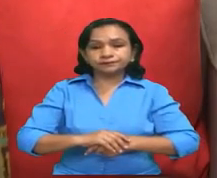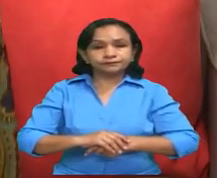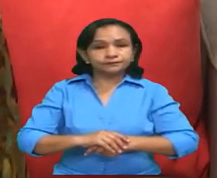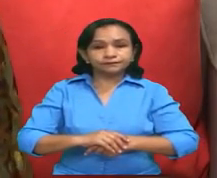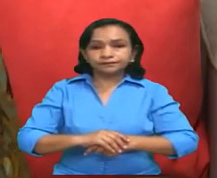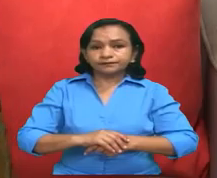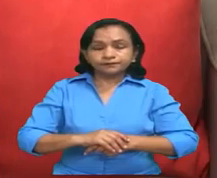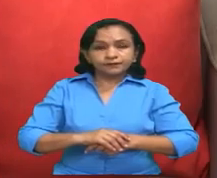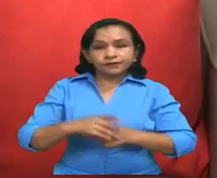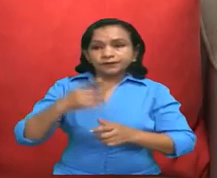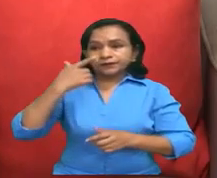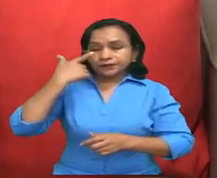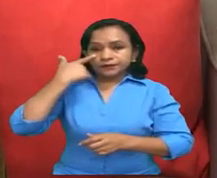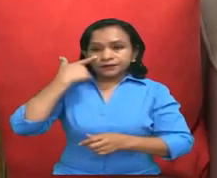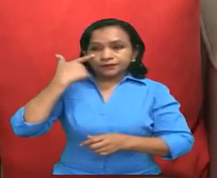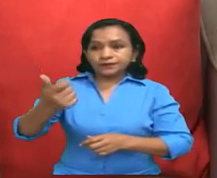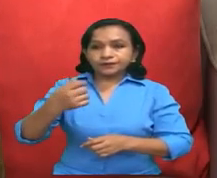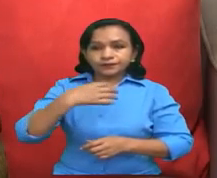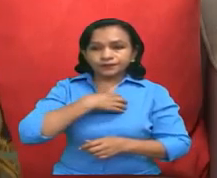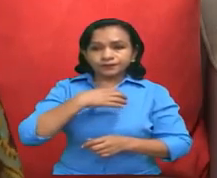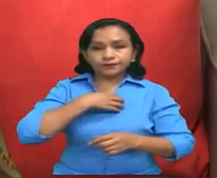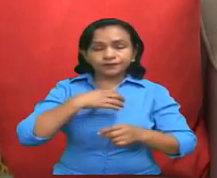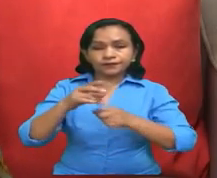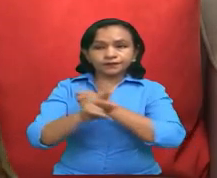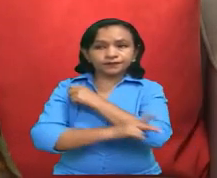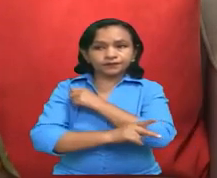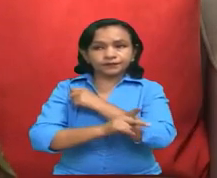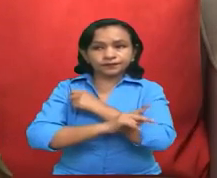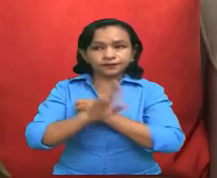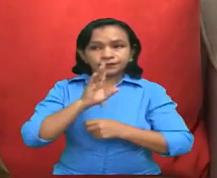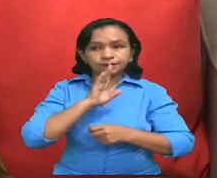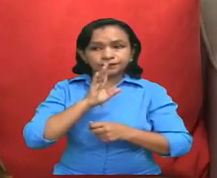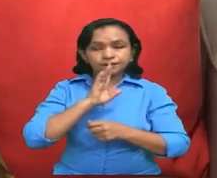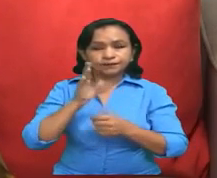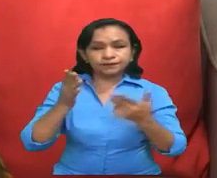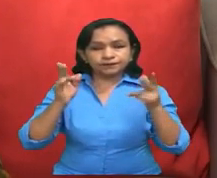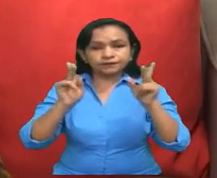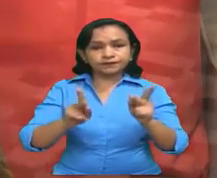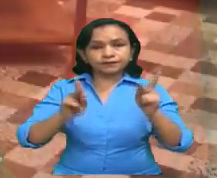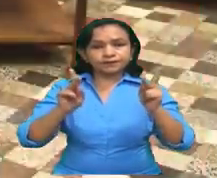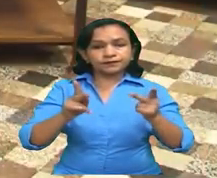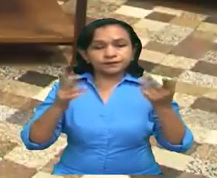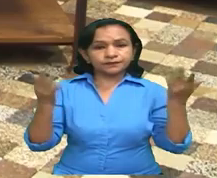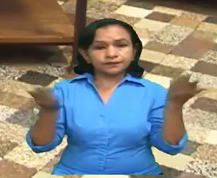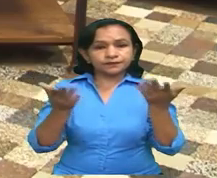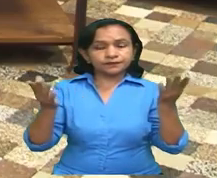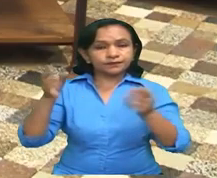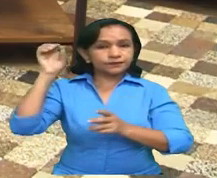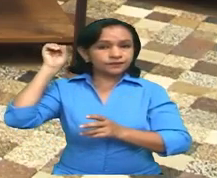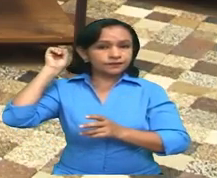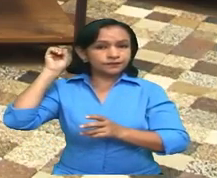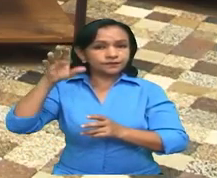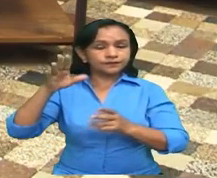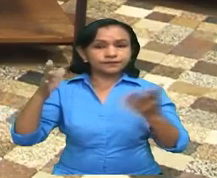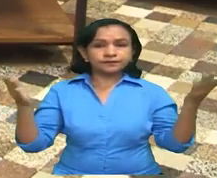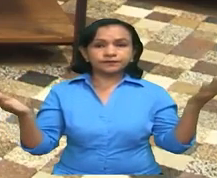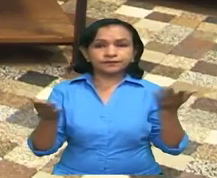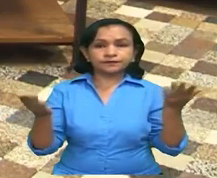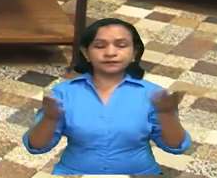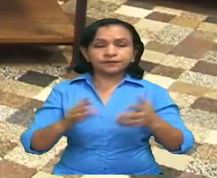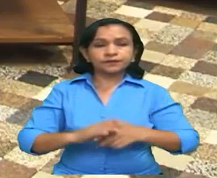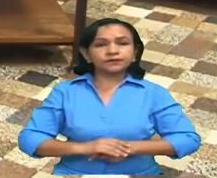Nicaragua, conocida como NICATUR, en la que vinieron decenas de mayoristas de diferentes